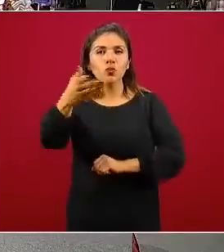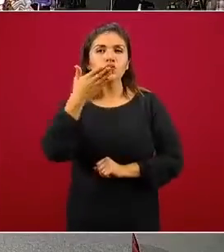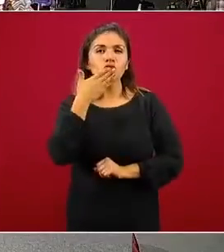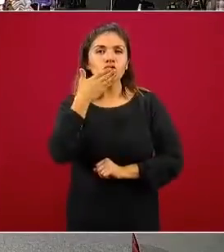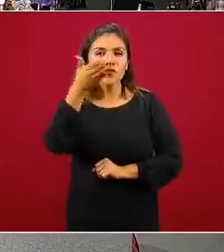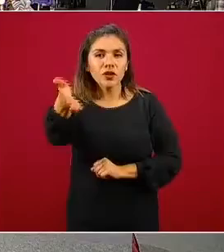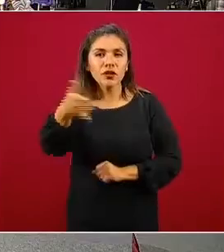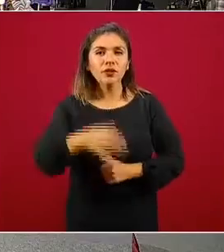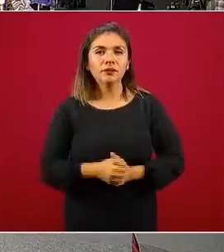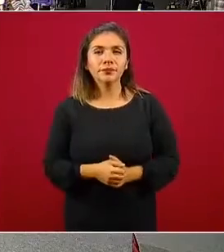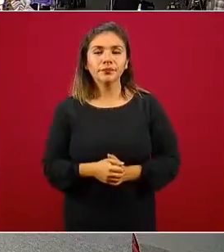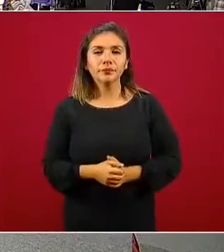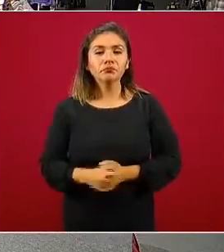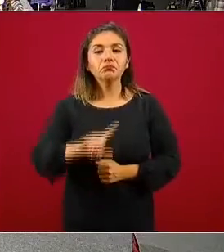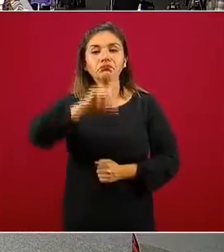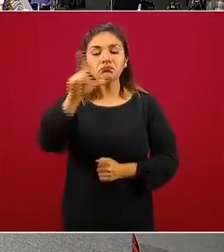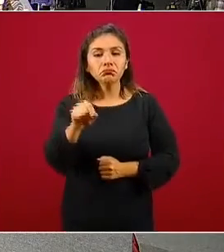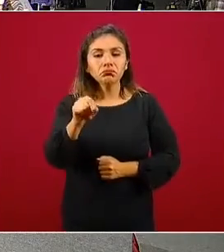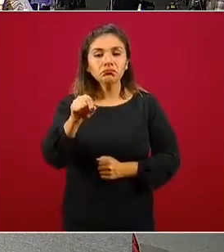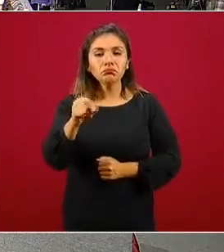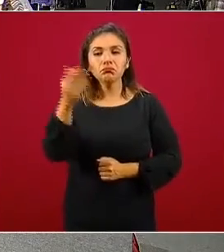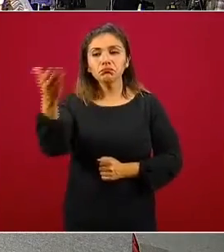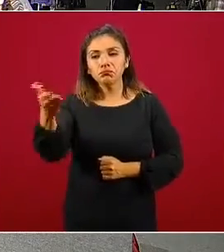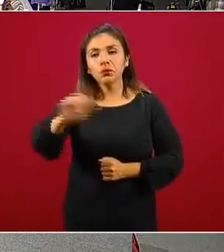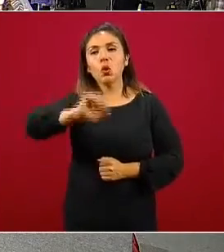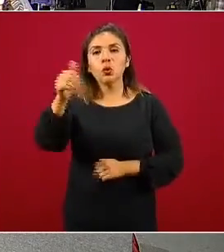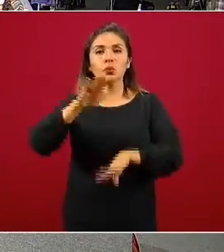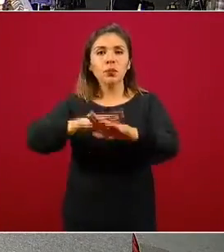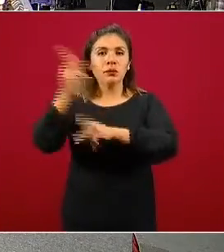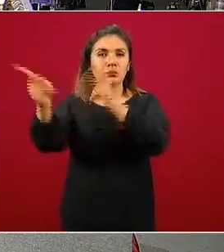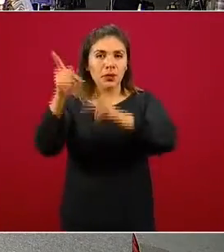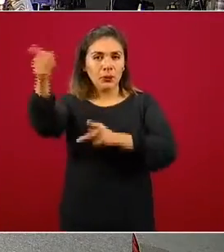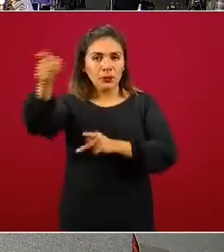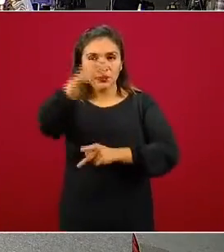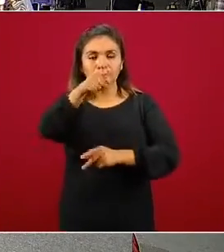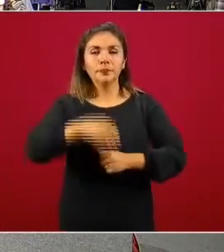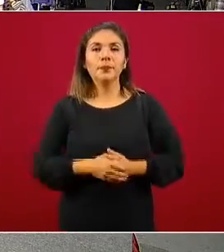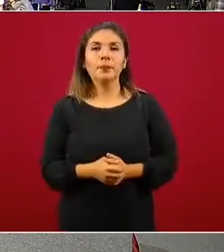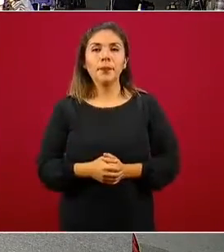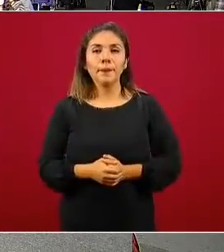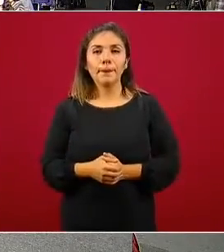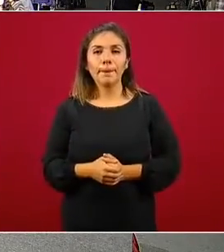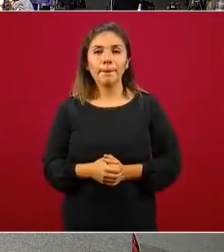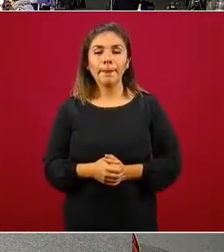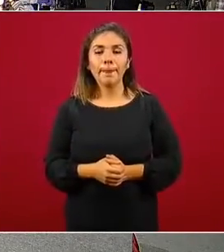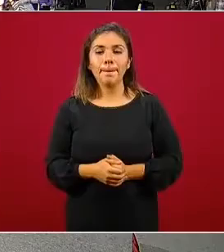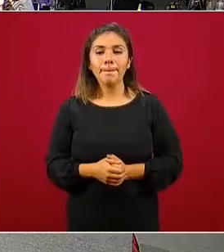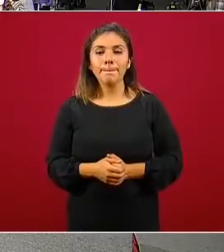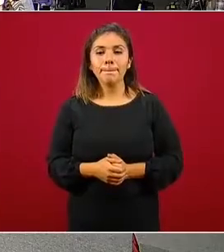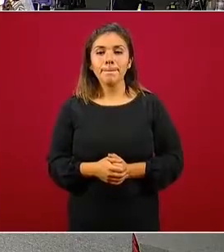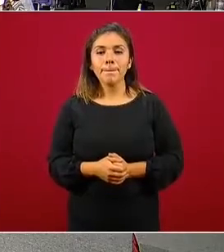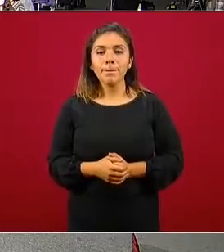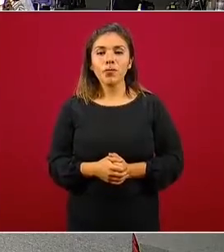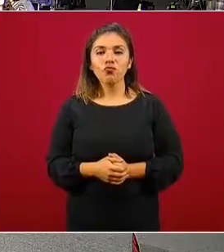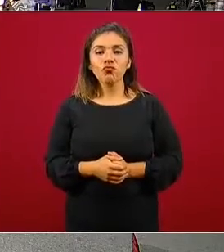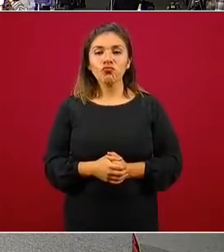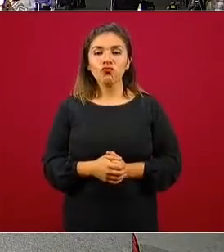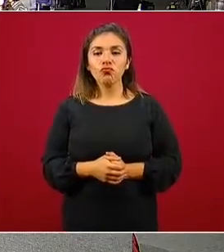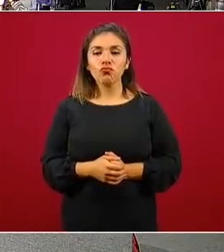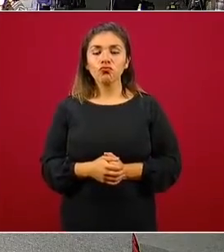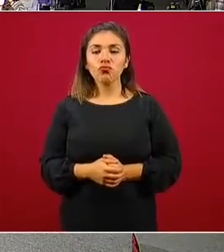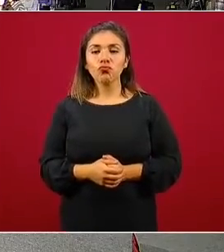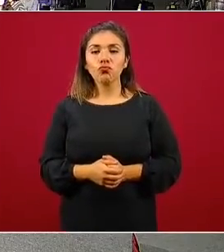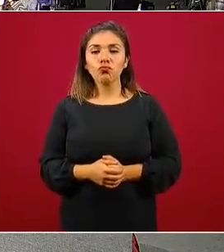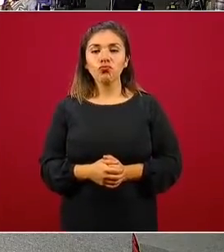y después allá está Blanca Valadez, luego nos vamos con Carlos y también la compañera de allá atrás. Por